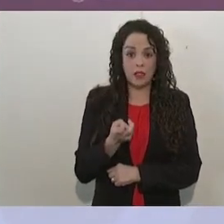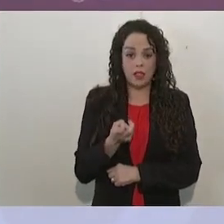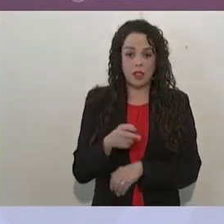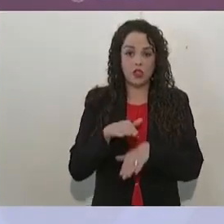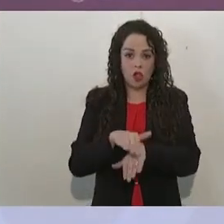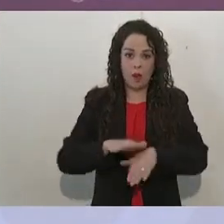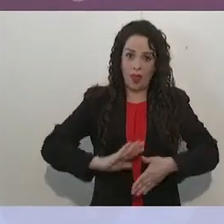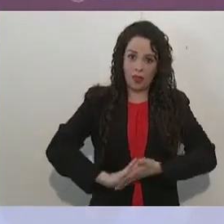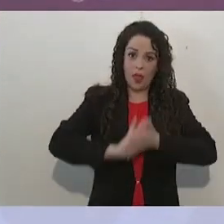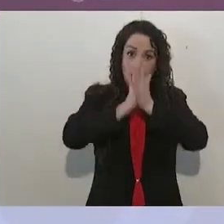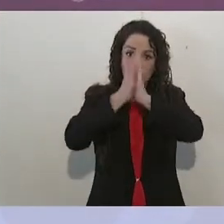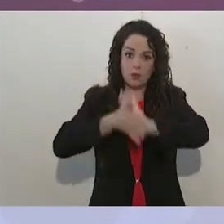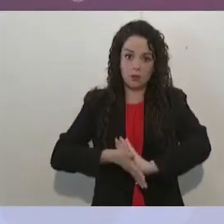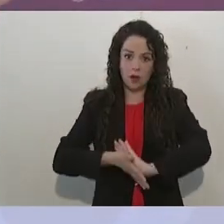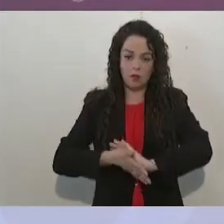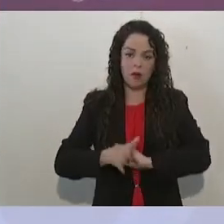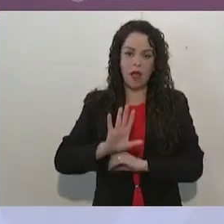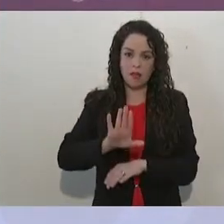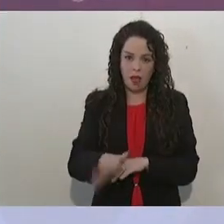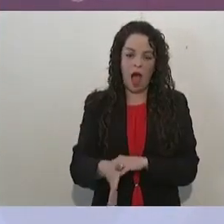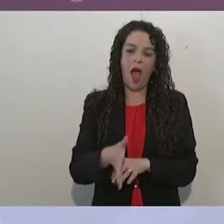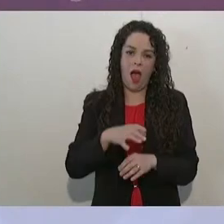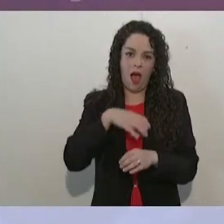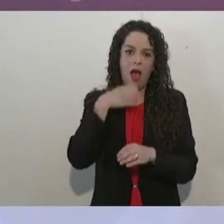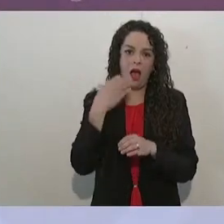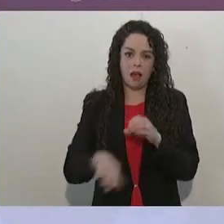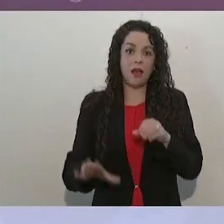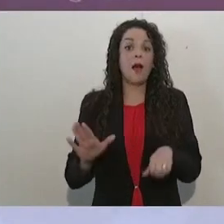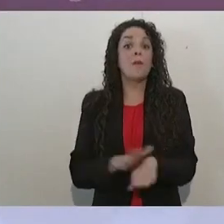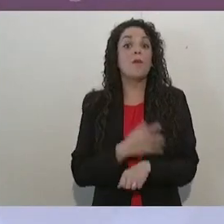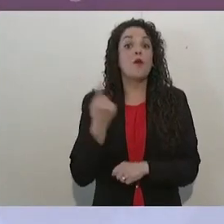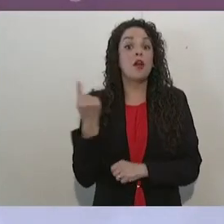transformación que significó iniciar